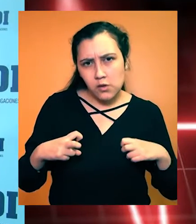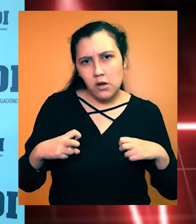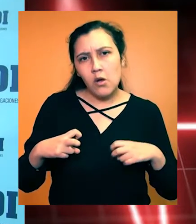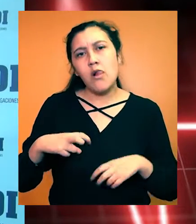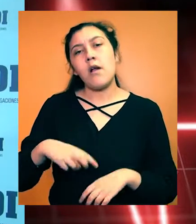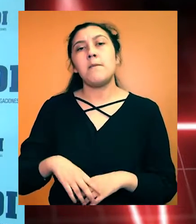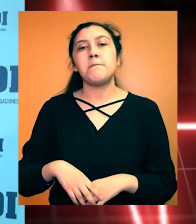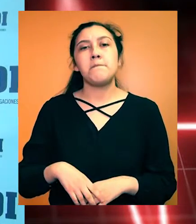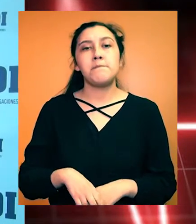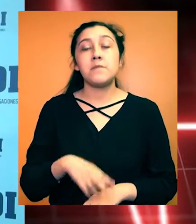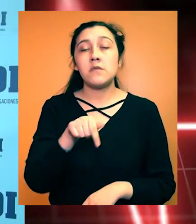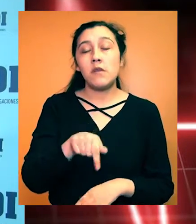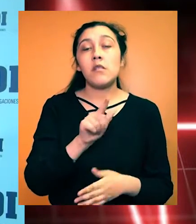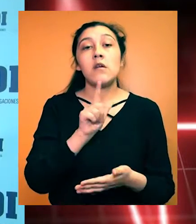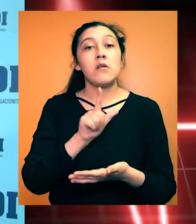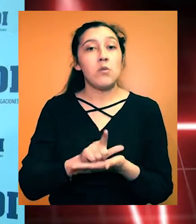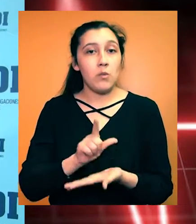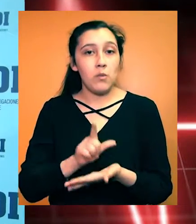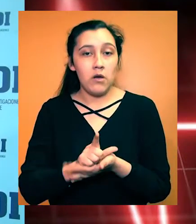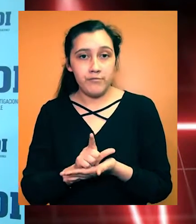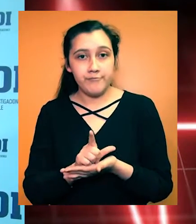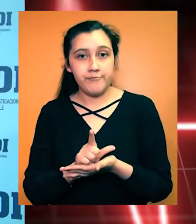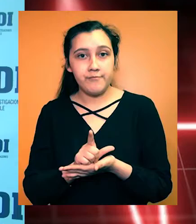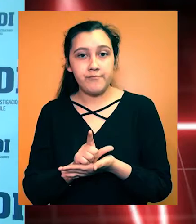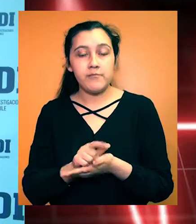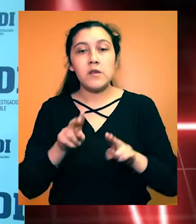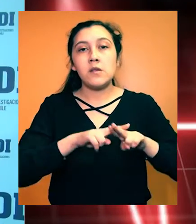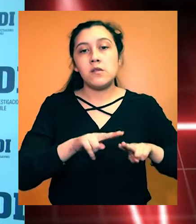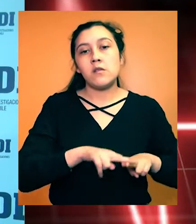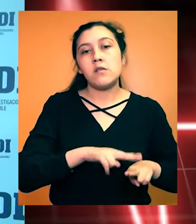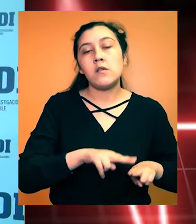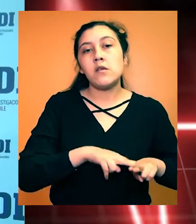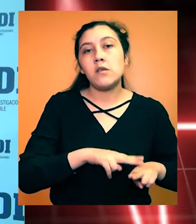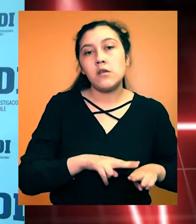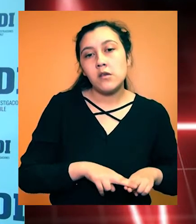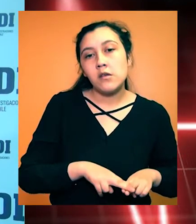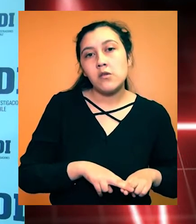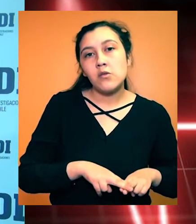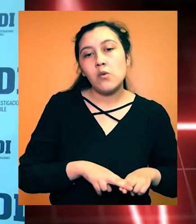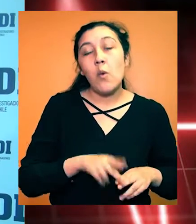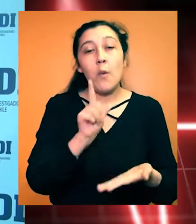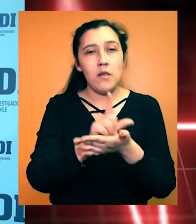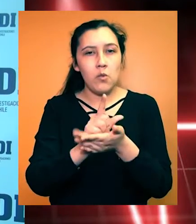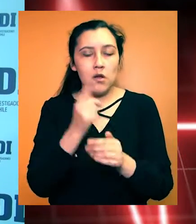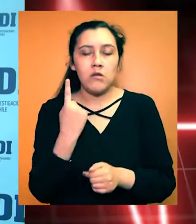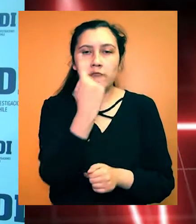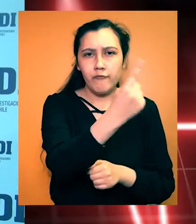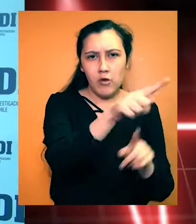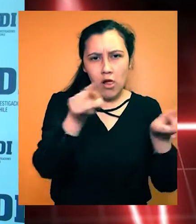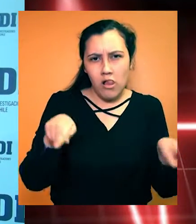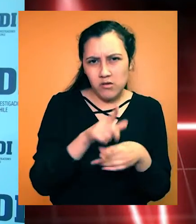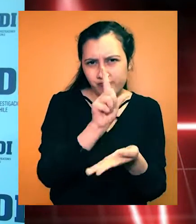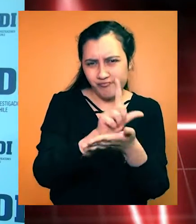Brigada de Delitos Sexuales de esta ciudad. En particular, se realizó la inspección y fijación del sitio de suceso, el local comercial, y